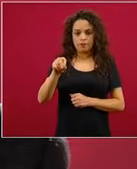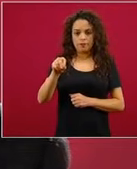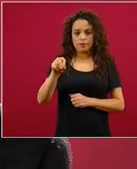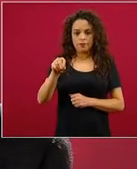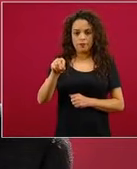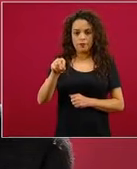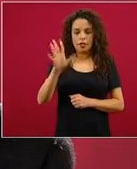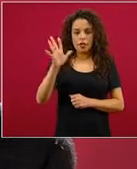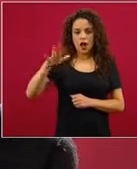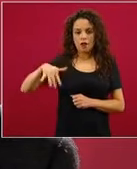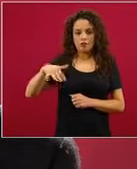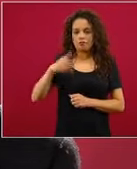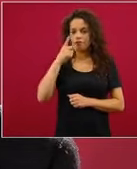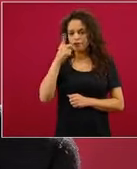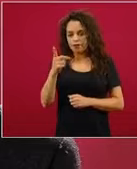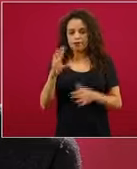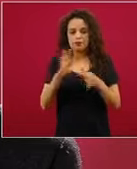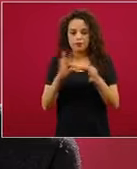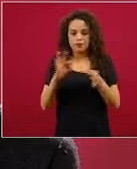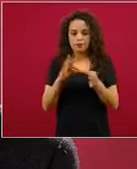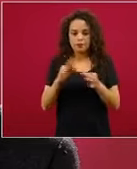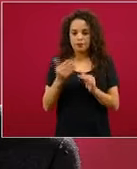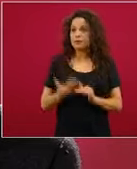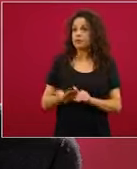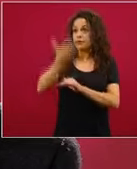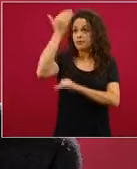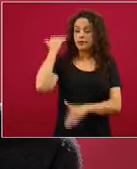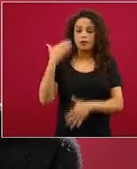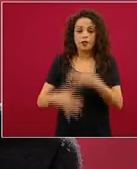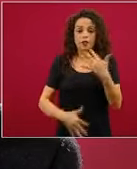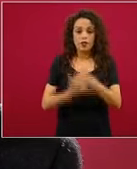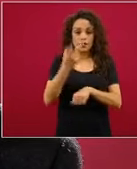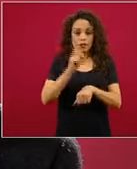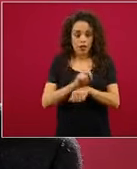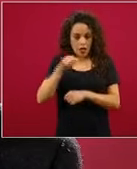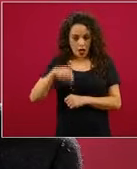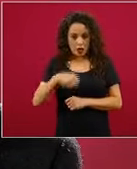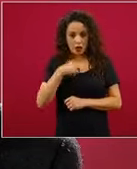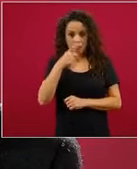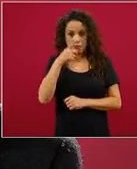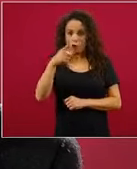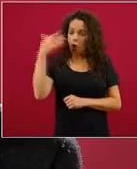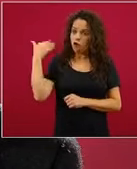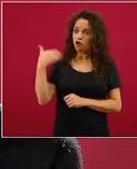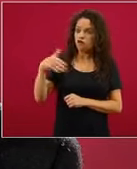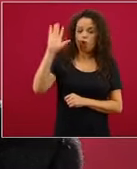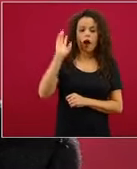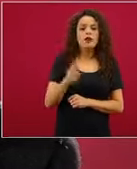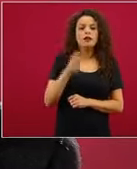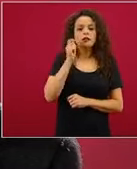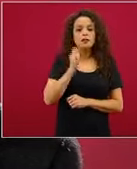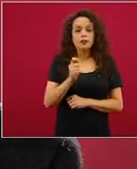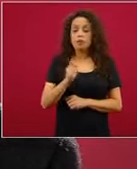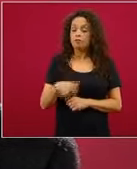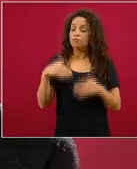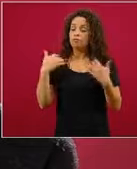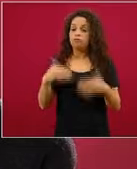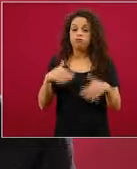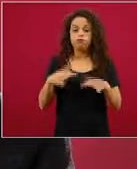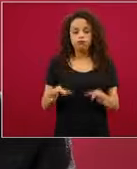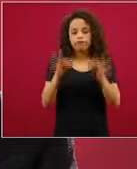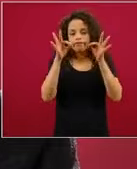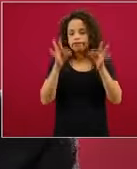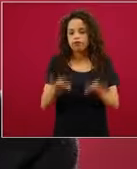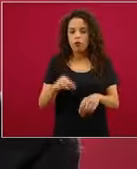ha comentado, como lo comentamos aquí mismo hace 15 días, fue un magnífico médico. Él fue